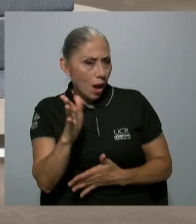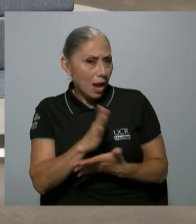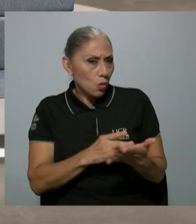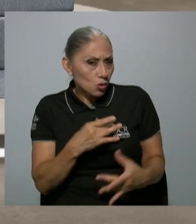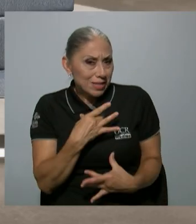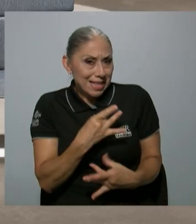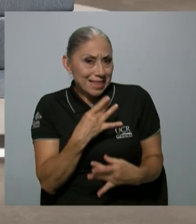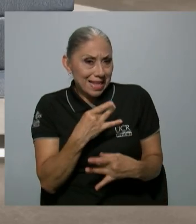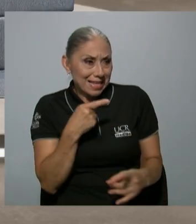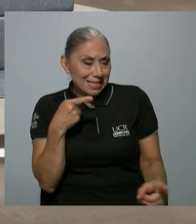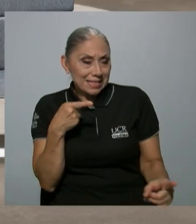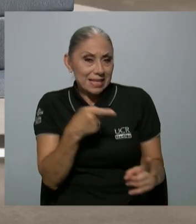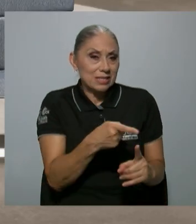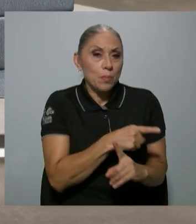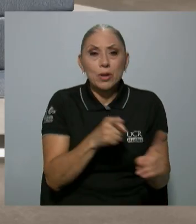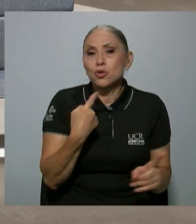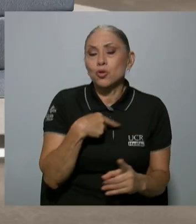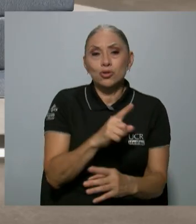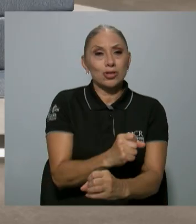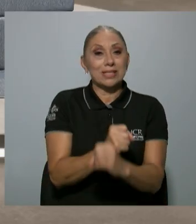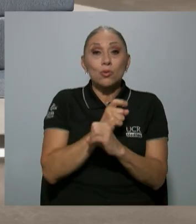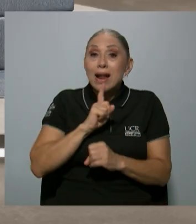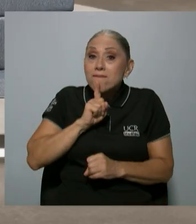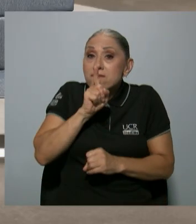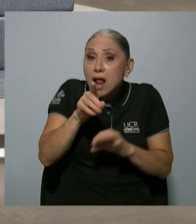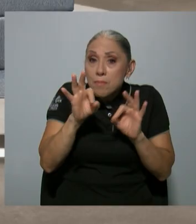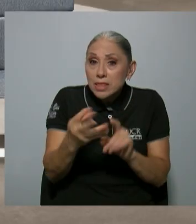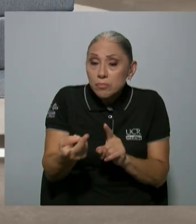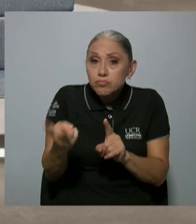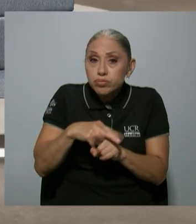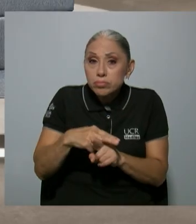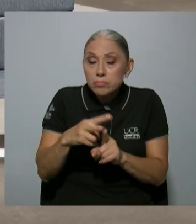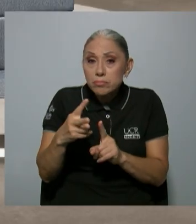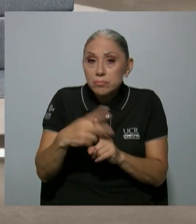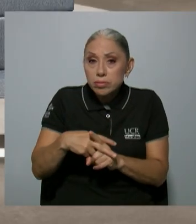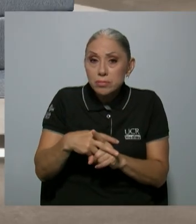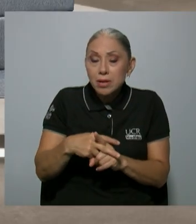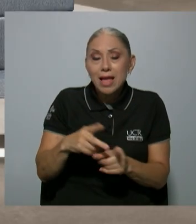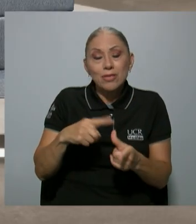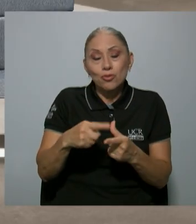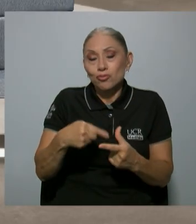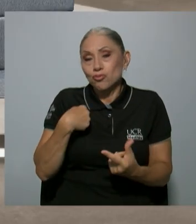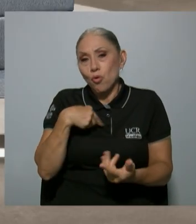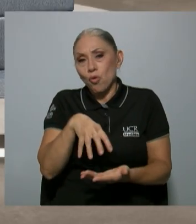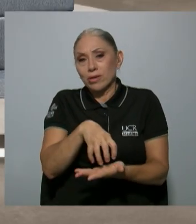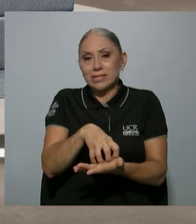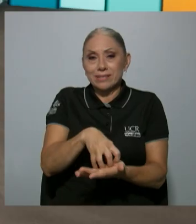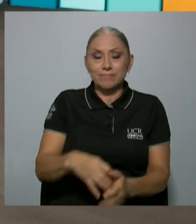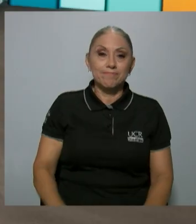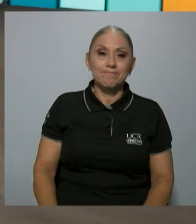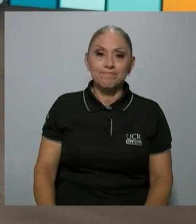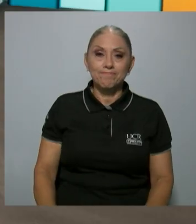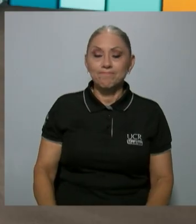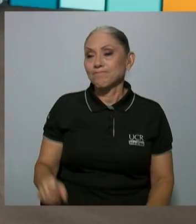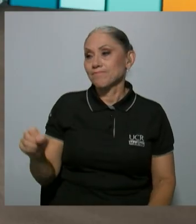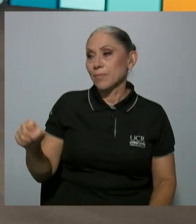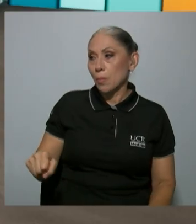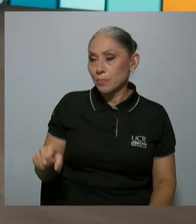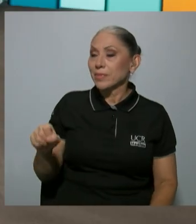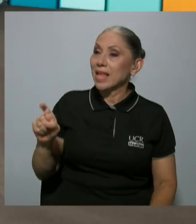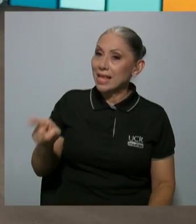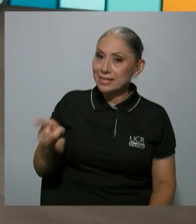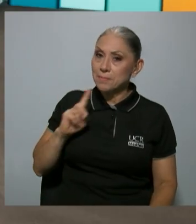sin embargo, no estoy segura si en la aplicación están funcionando y eso me deja como ciertas dudas. La aplicación, bueno, es verdadera.